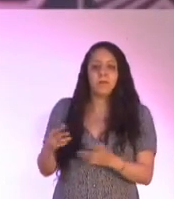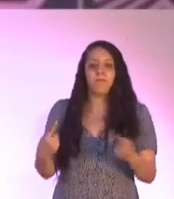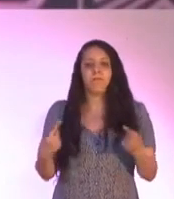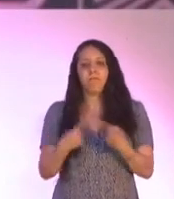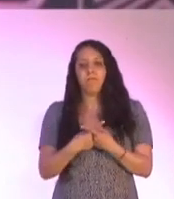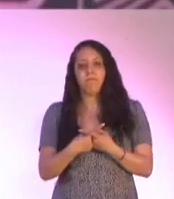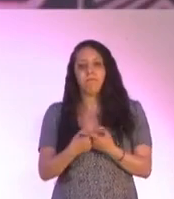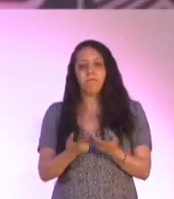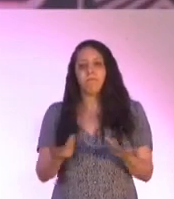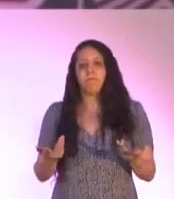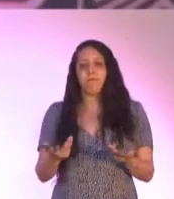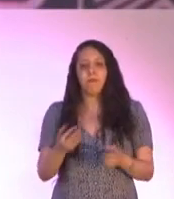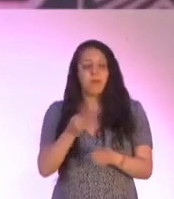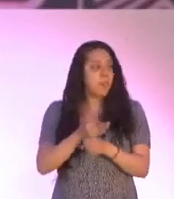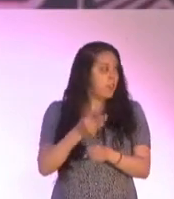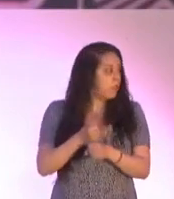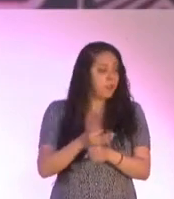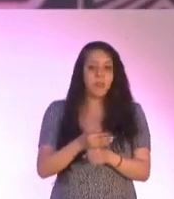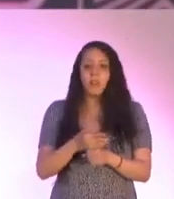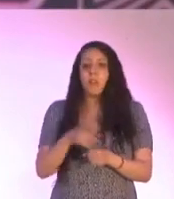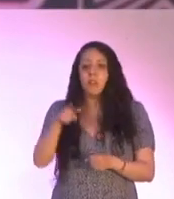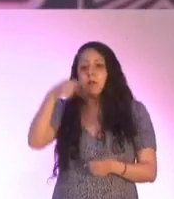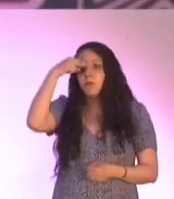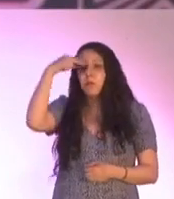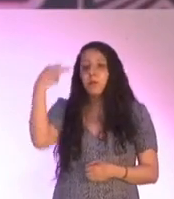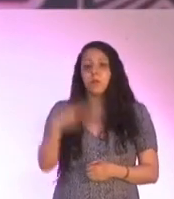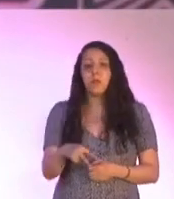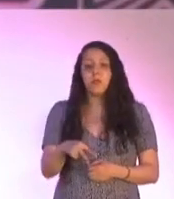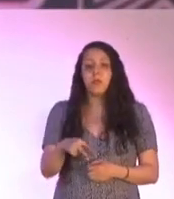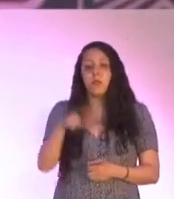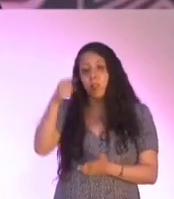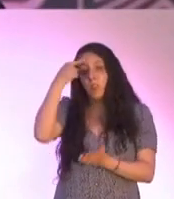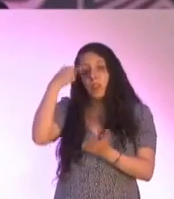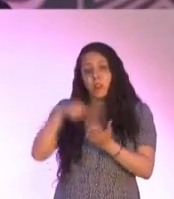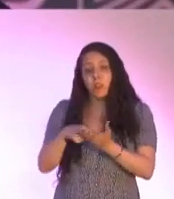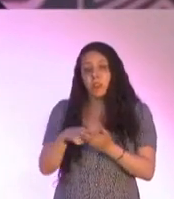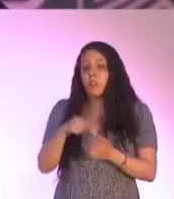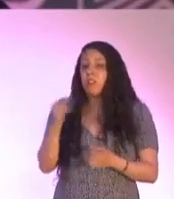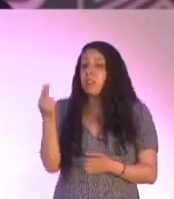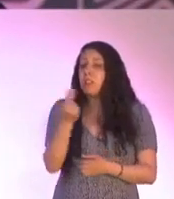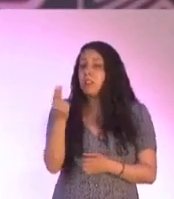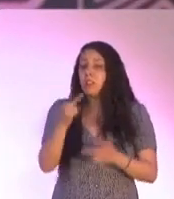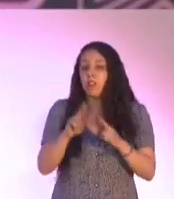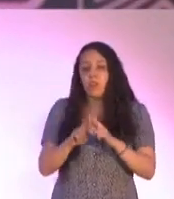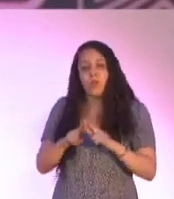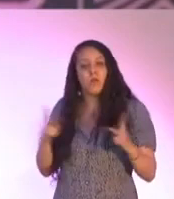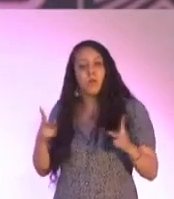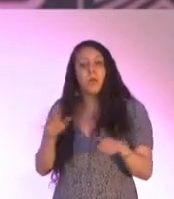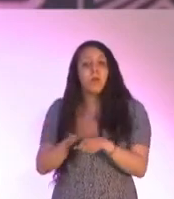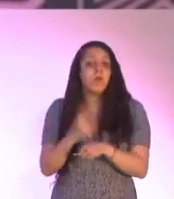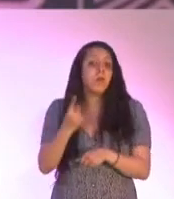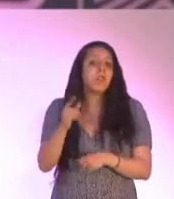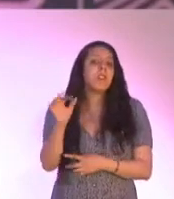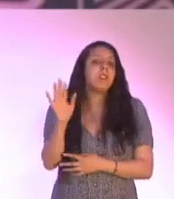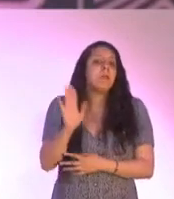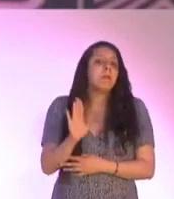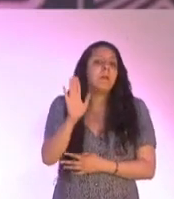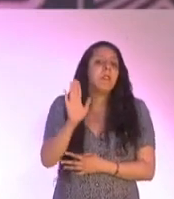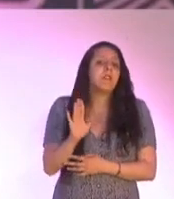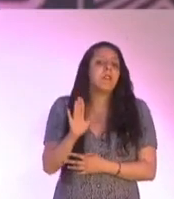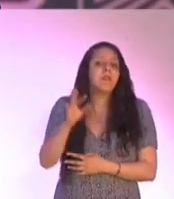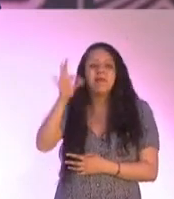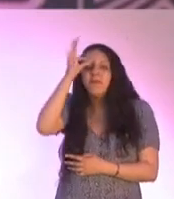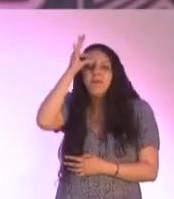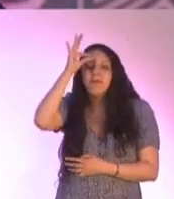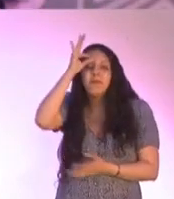medio cultural mexicano que deben de romperse porque de verdad no tienen mucho sentido y bueno una cosa que mencionaba lanús que también